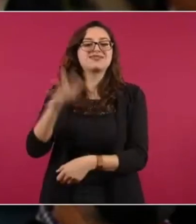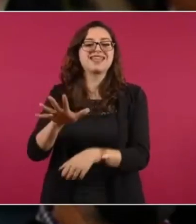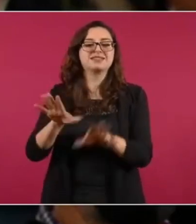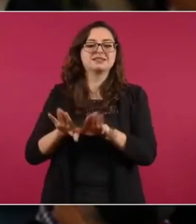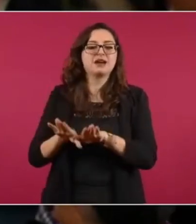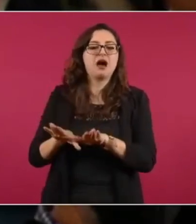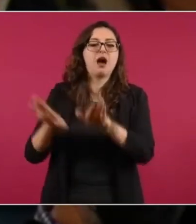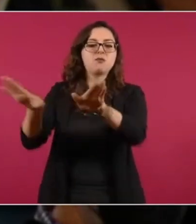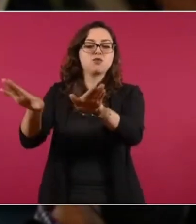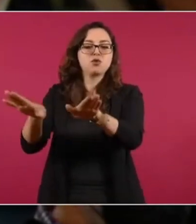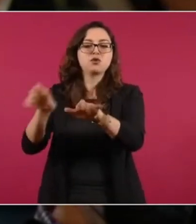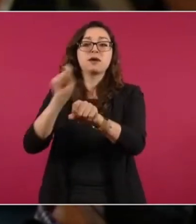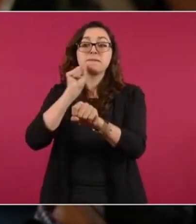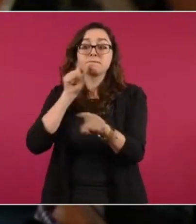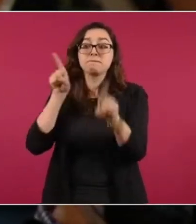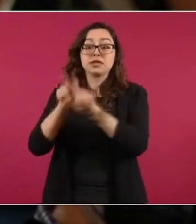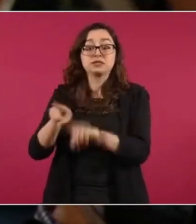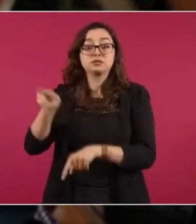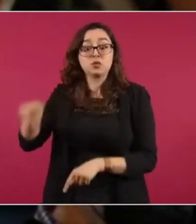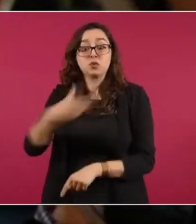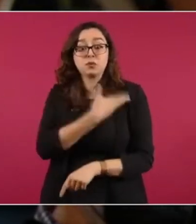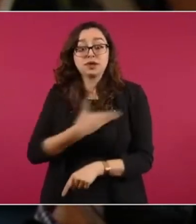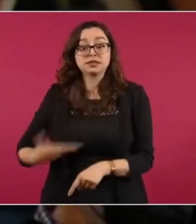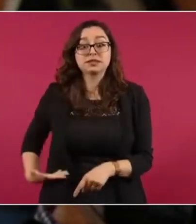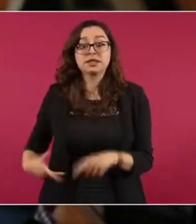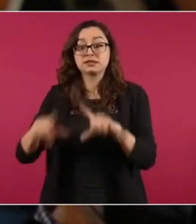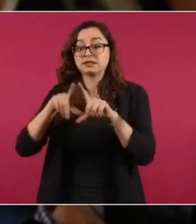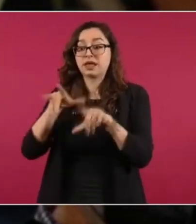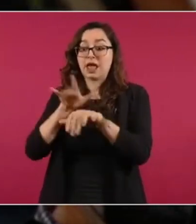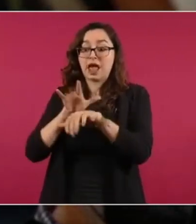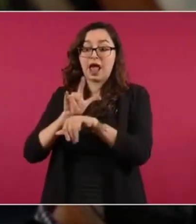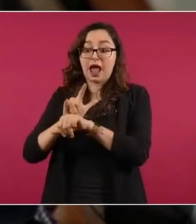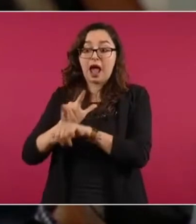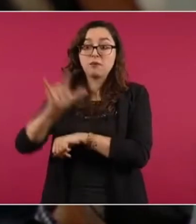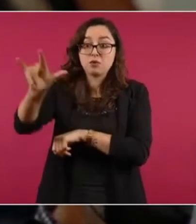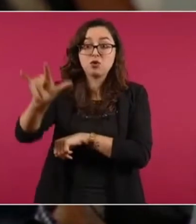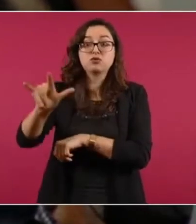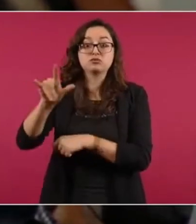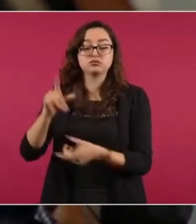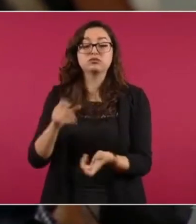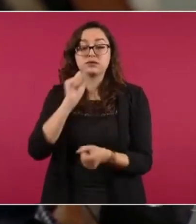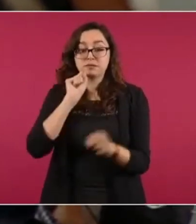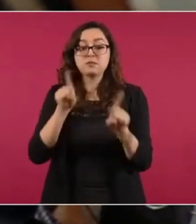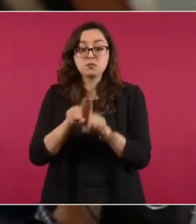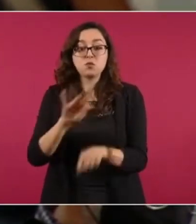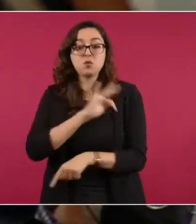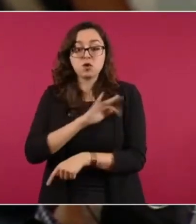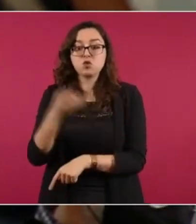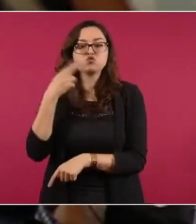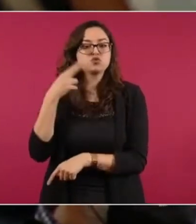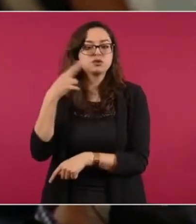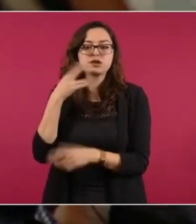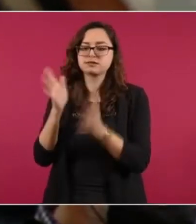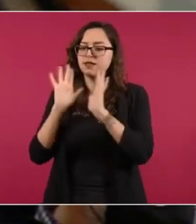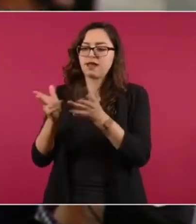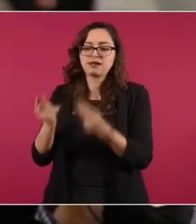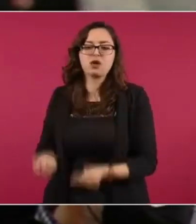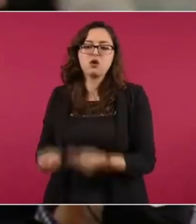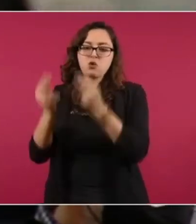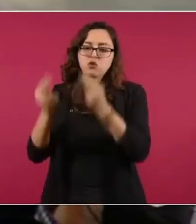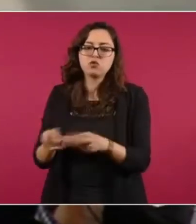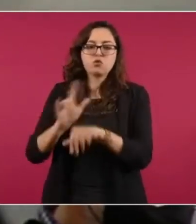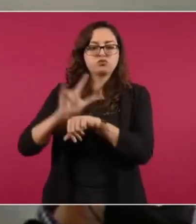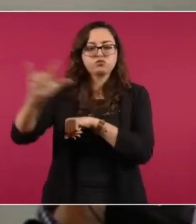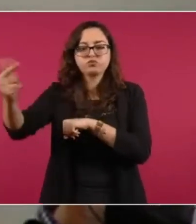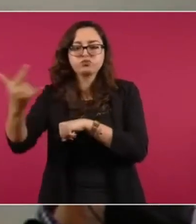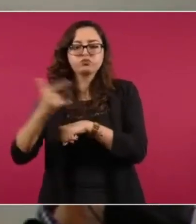incluidas también el avión presidencial. Y también hablando del avión presidencial, pues vimos el viernes que salió a